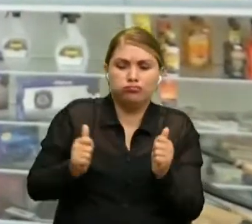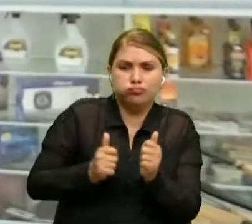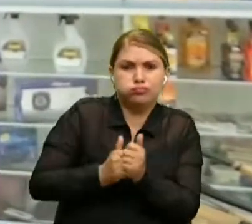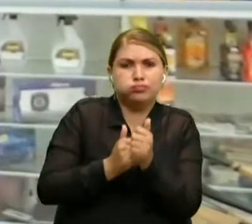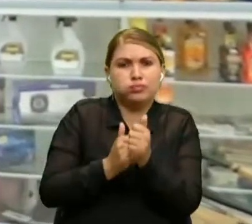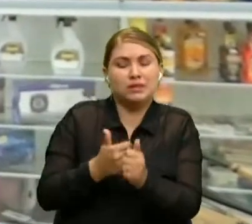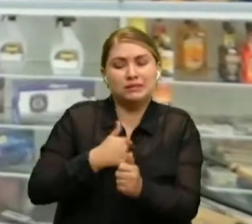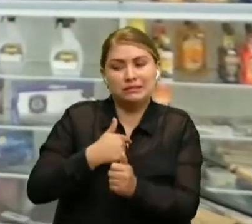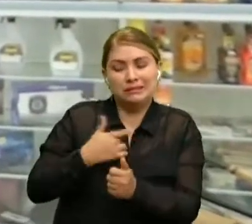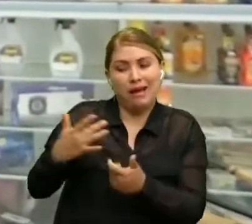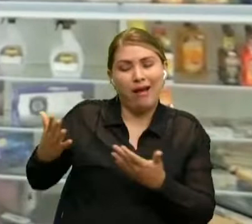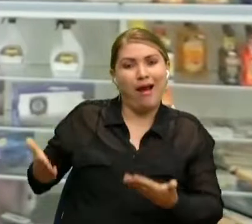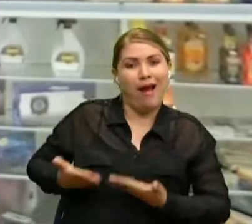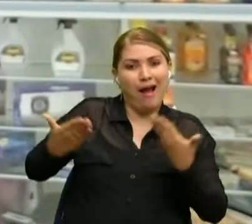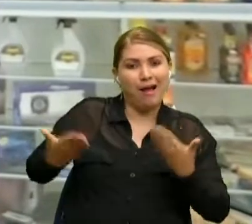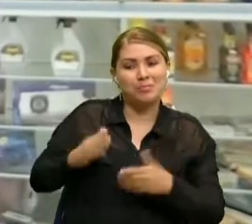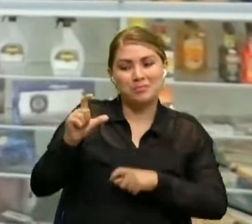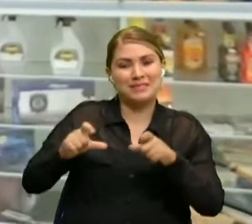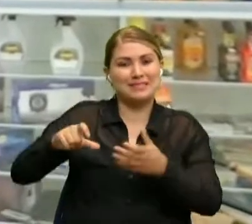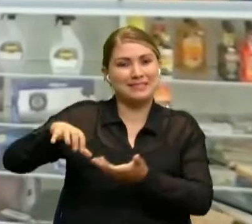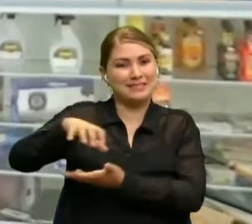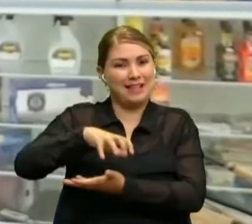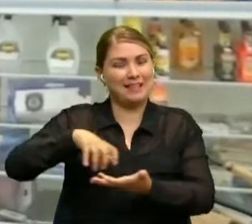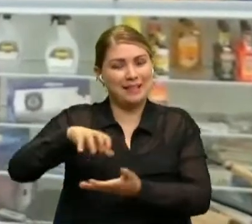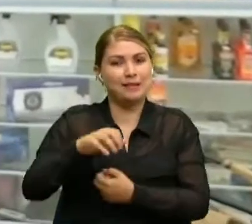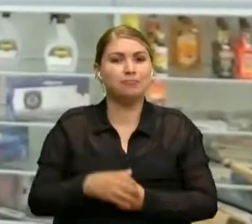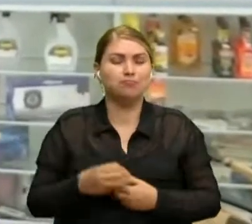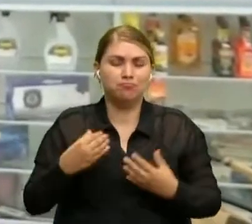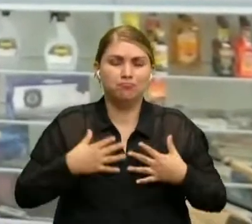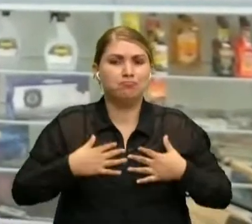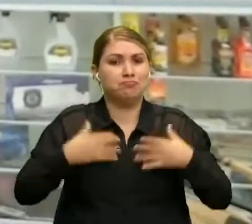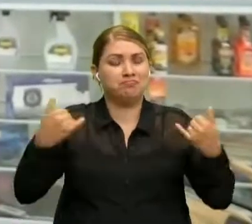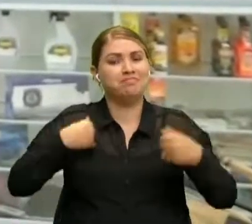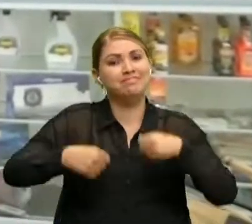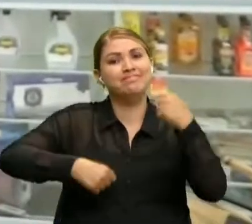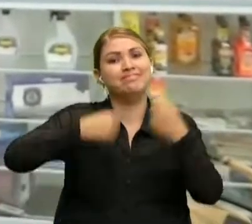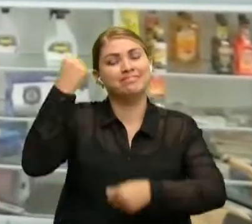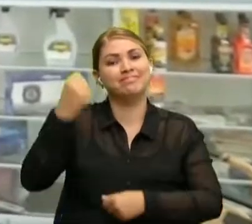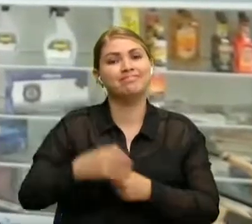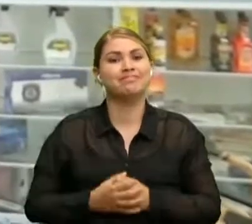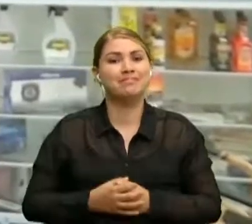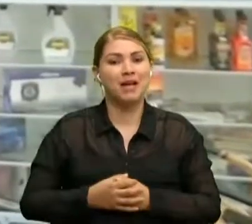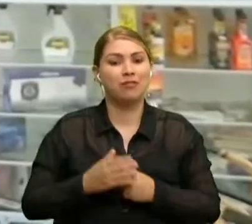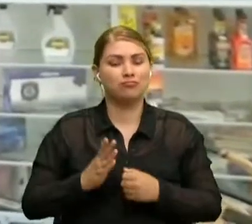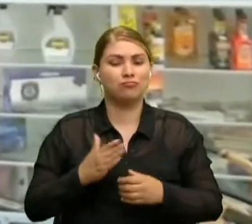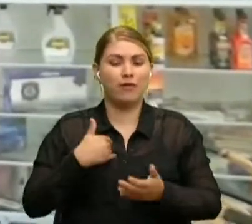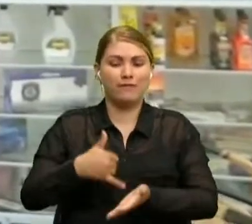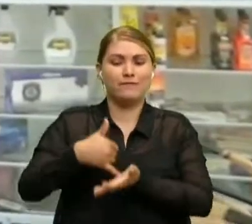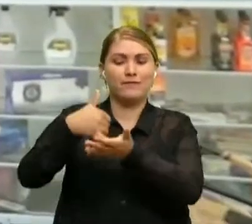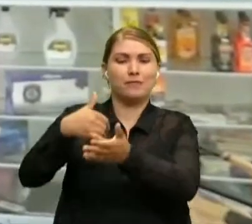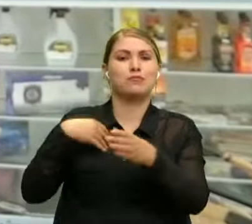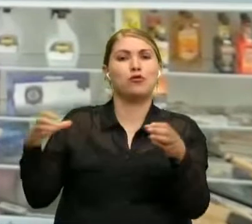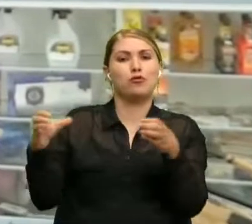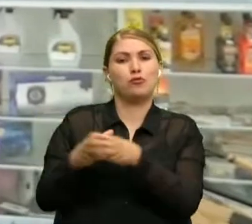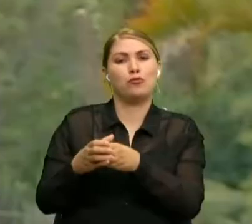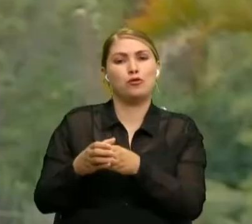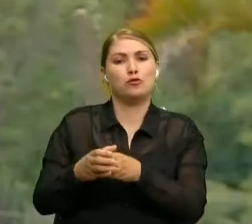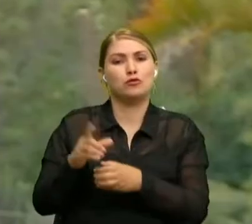se sentía el ánimo de los santandereanos. Estoy muy feliz de haber ganado y de haber dedicado esta victoria a mi equipo